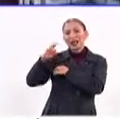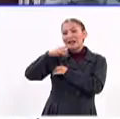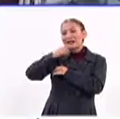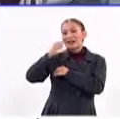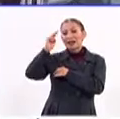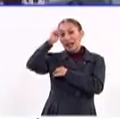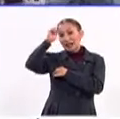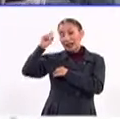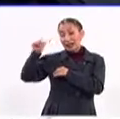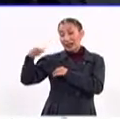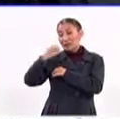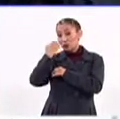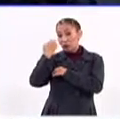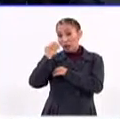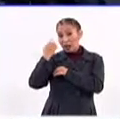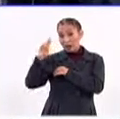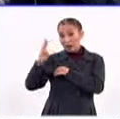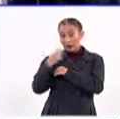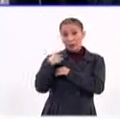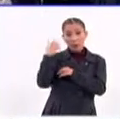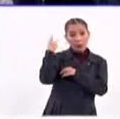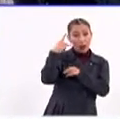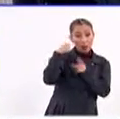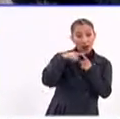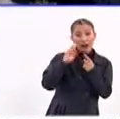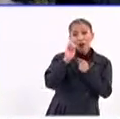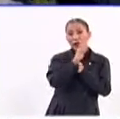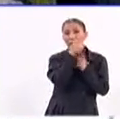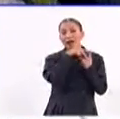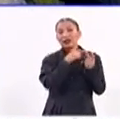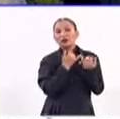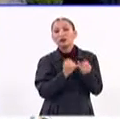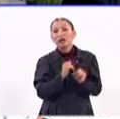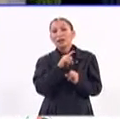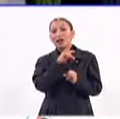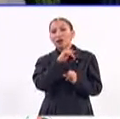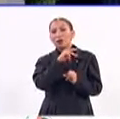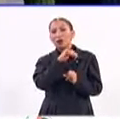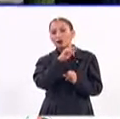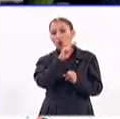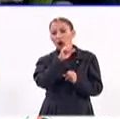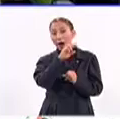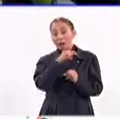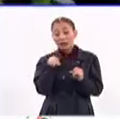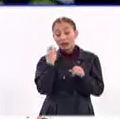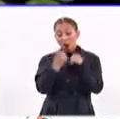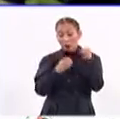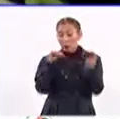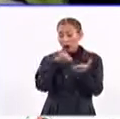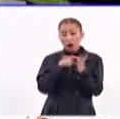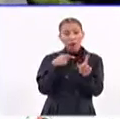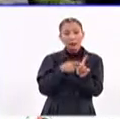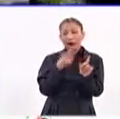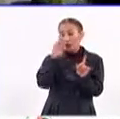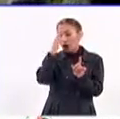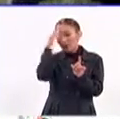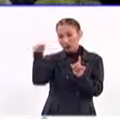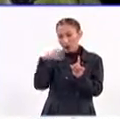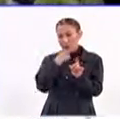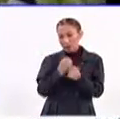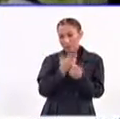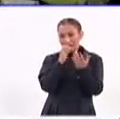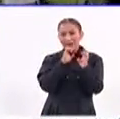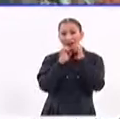Nayarit, la Benemérita Universidad Autónoma de Puebla y la Universidad Autónoma Metropolitana. Obra que tiene como objetivo recordar al